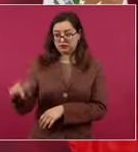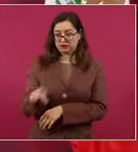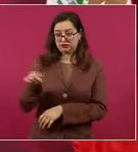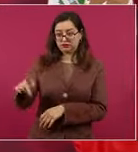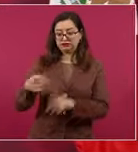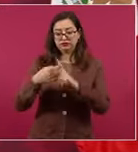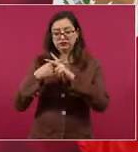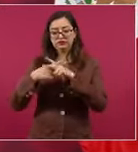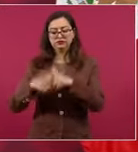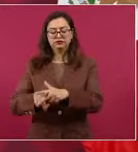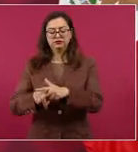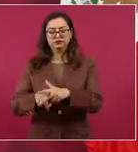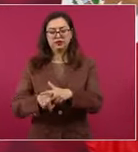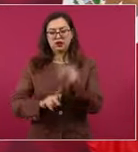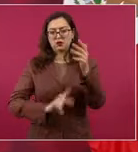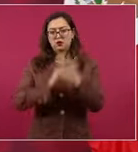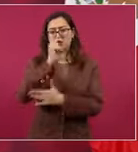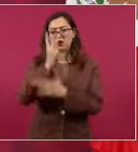La Escuela Es Nuestra,